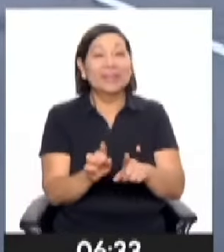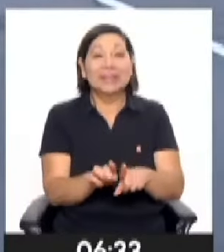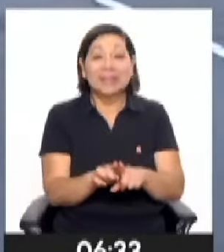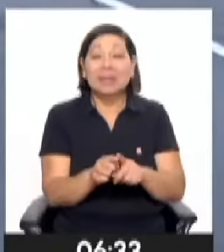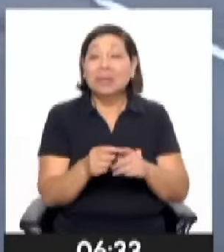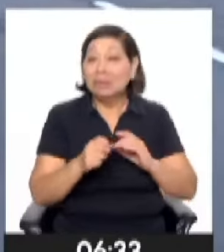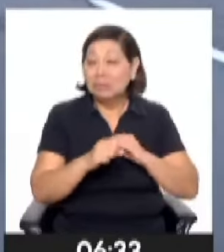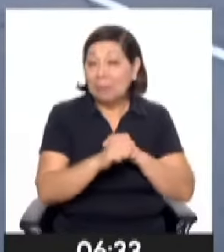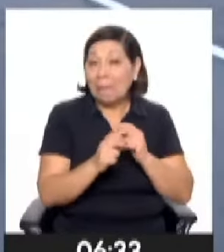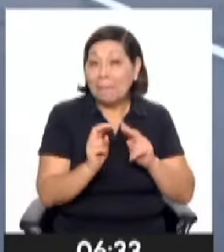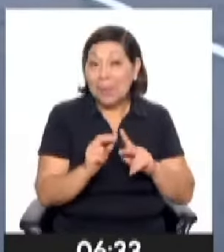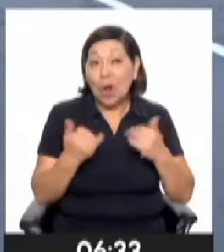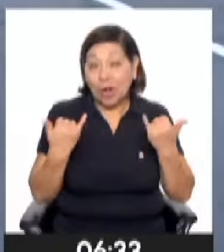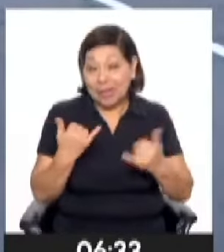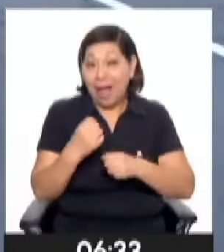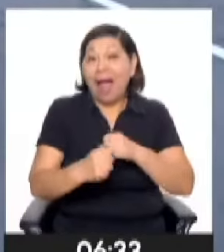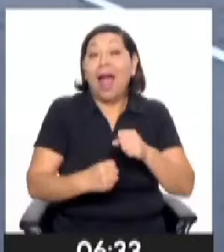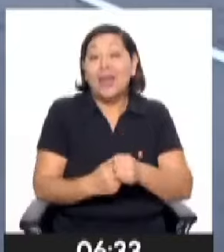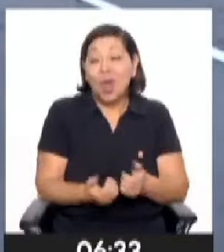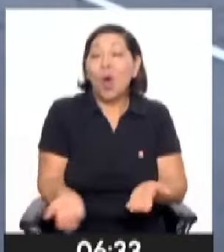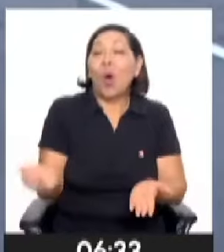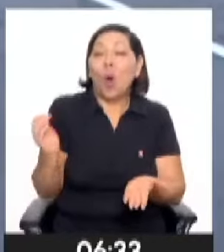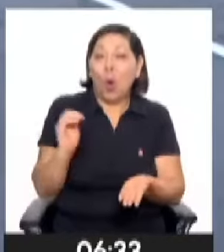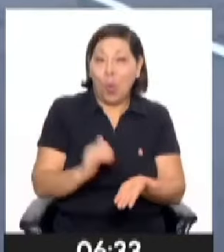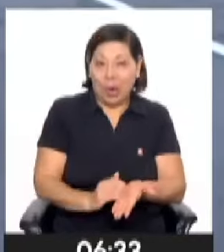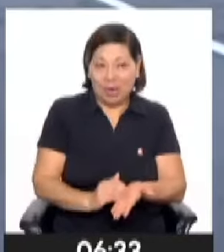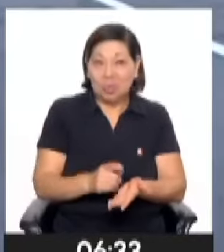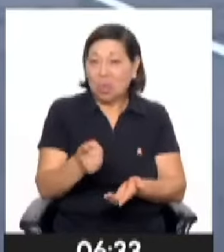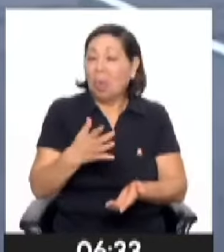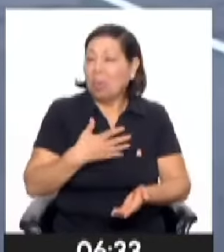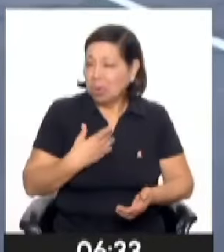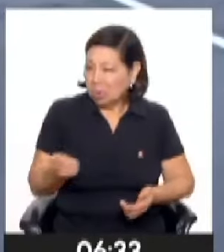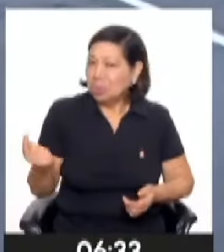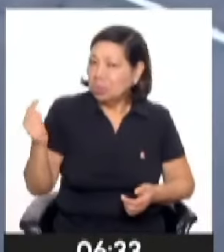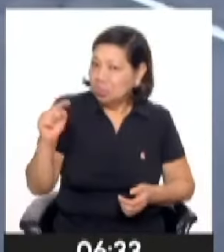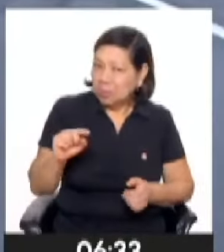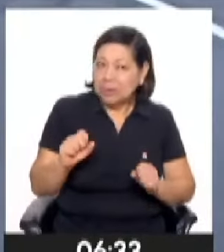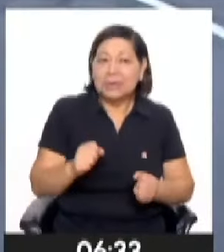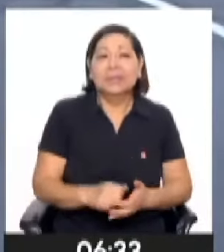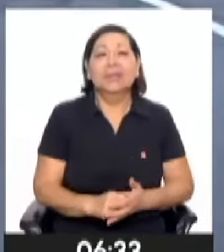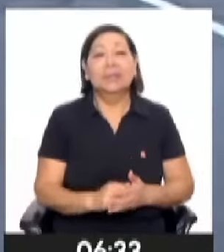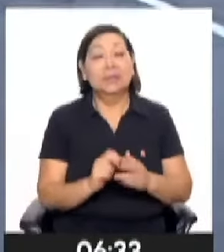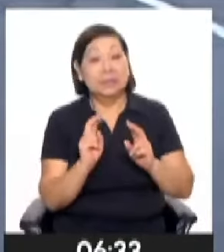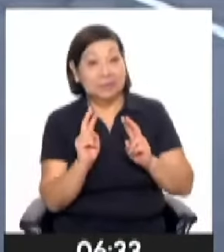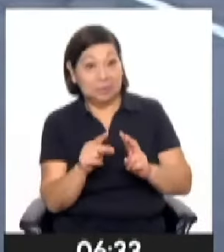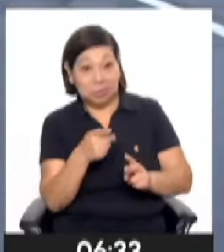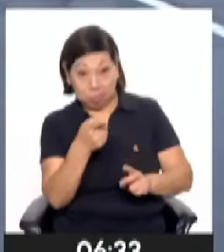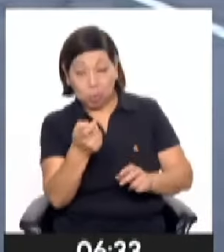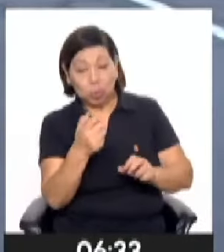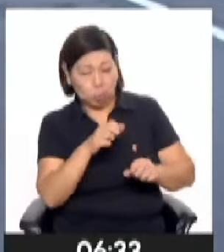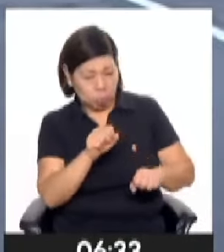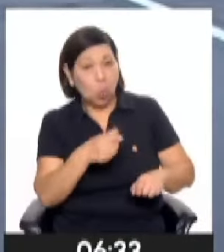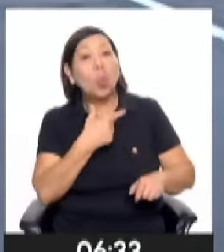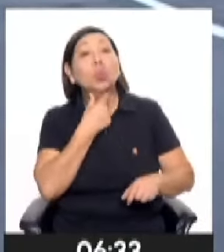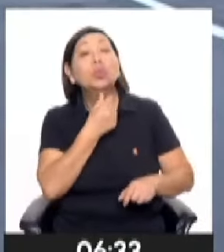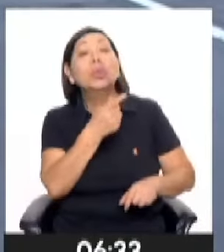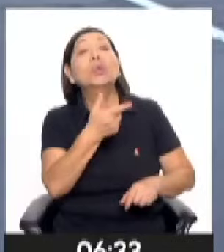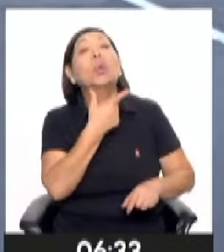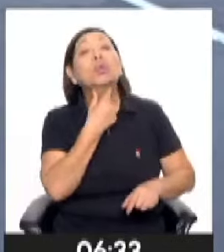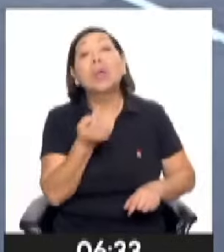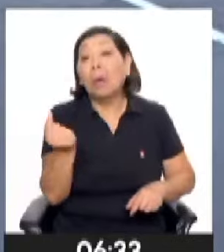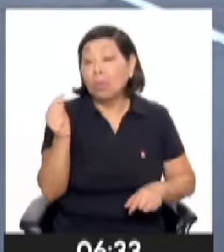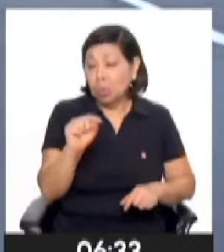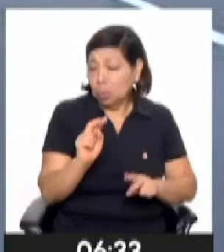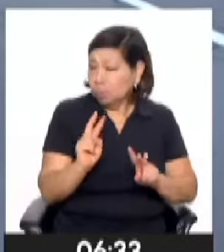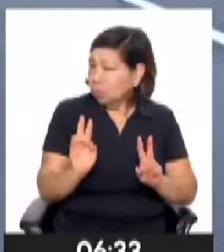fue público. Y este año va a ser así. Usted puede venir, reiteramos, señor, señora, que nos vea a través de las pantallas de TV Perú. Si está